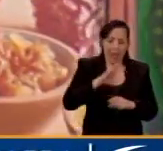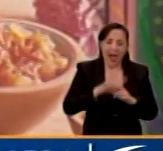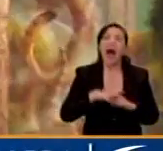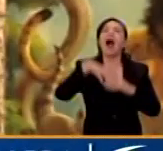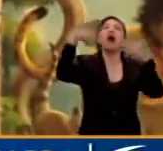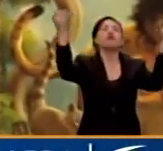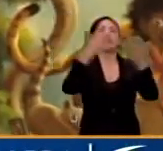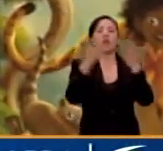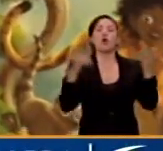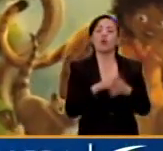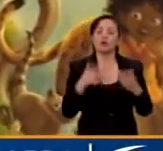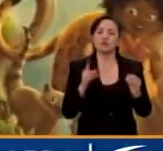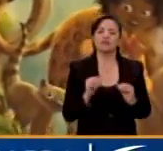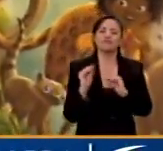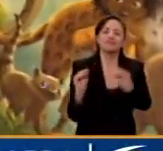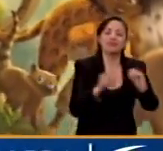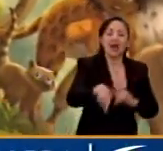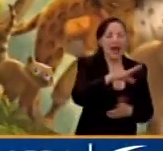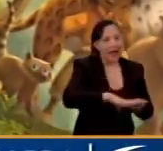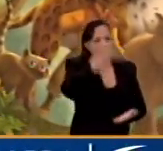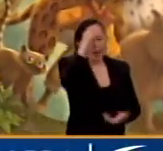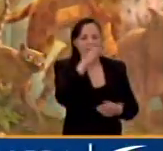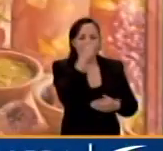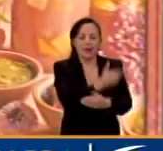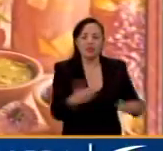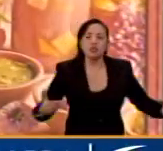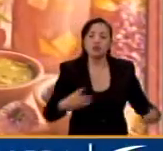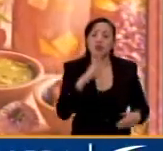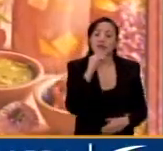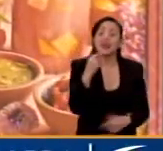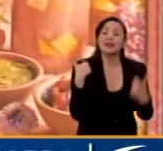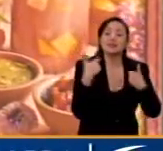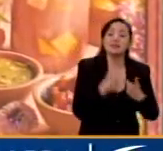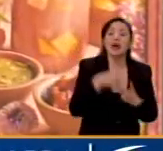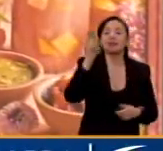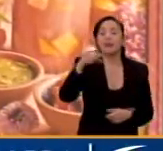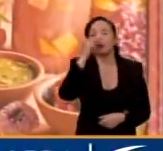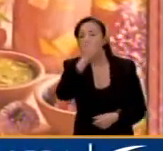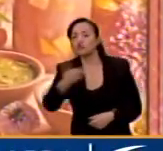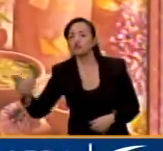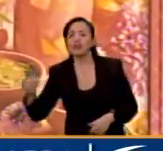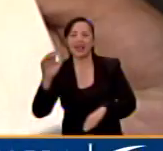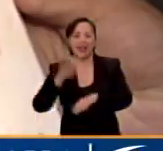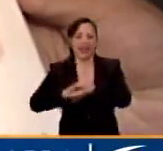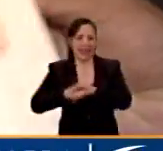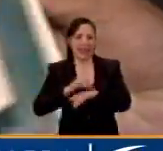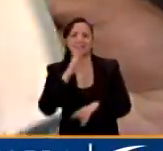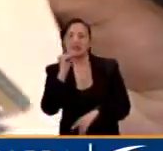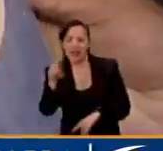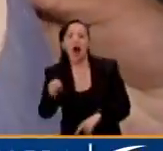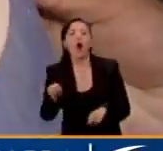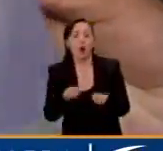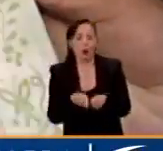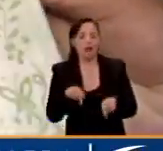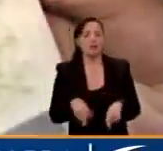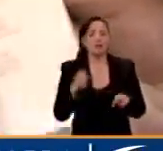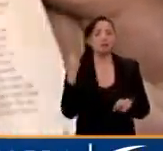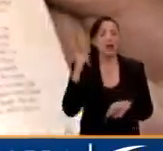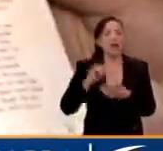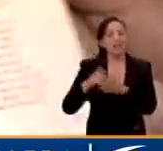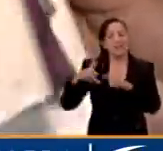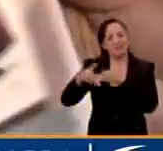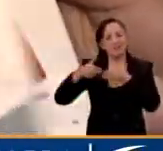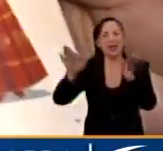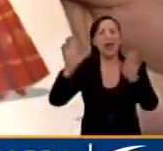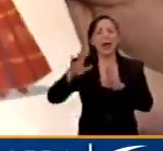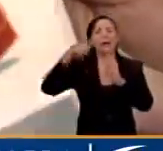hace para niños que hablan español, sino que también para niños que hablan en inglés. Y a propósito de esos últimos lanzamientos de la película Disney Encanto,